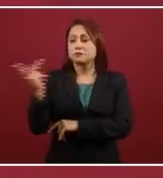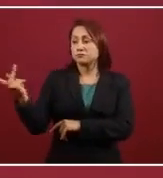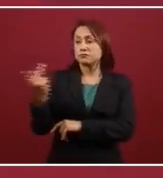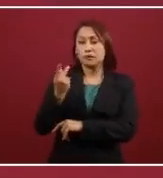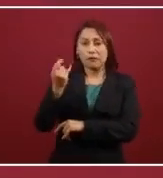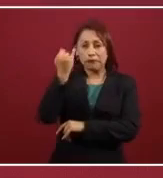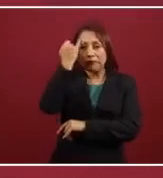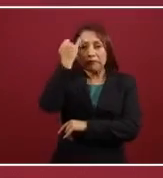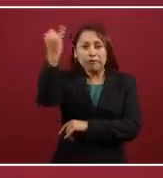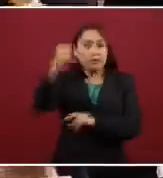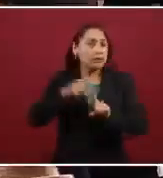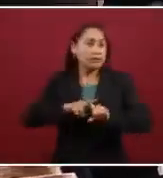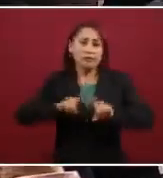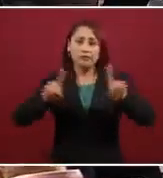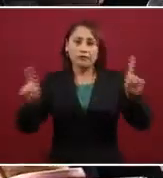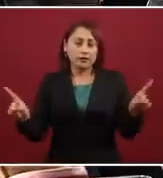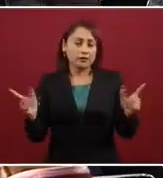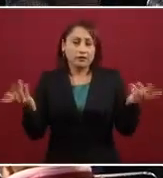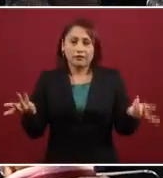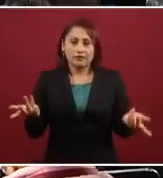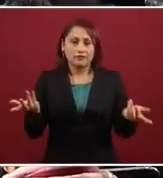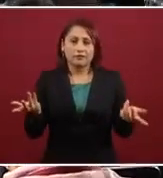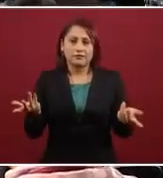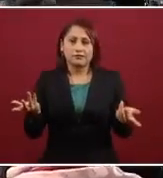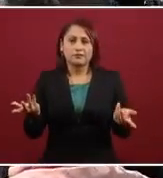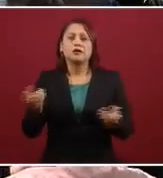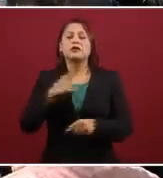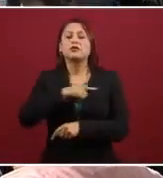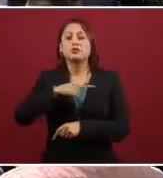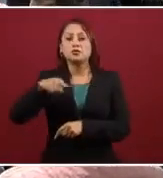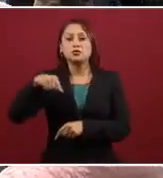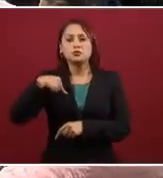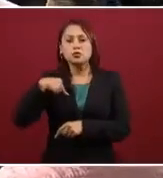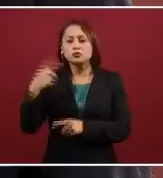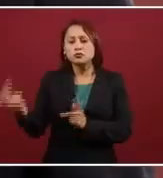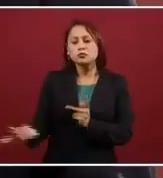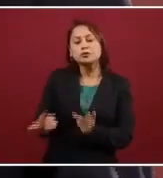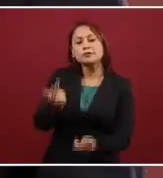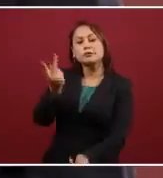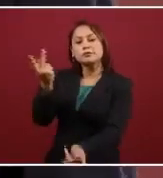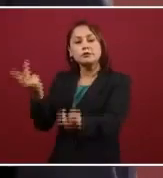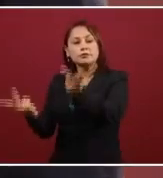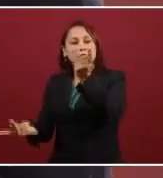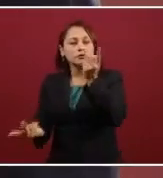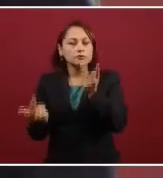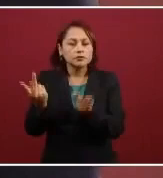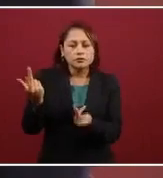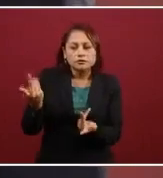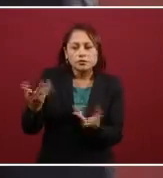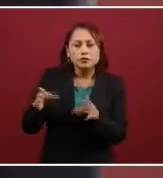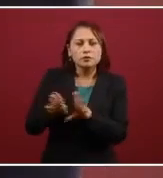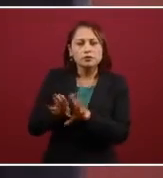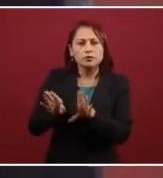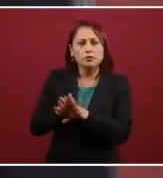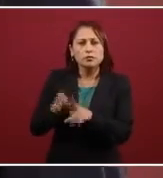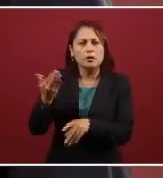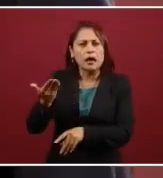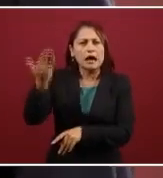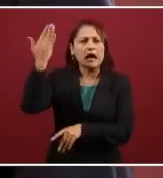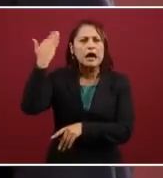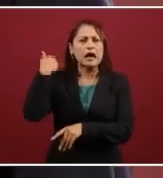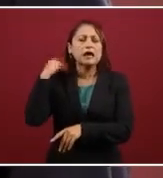sea, nosotros siempre los cuestionamos, siempre estuvimos en contra de la política